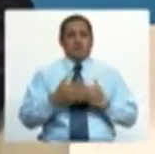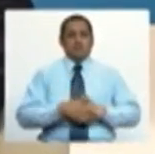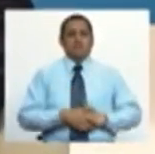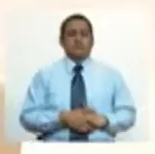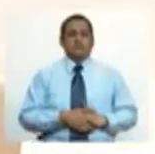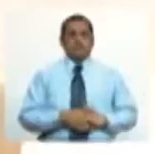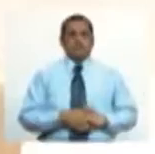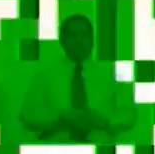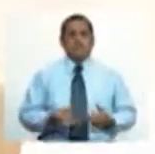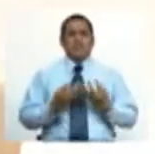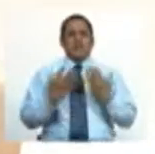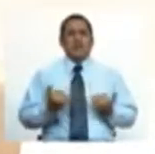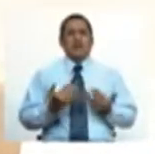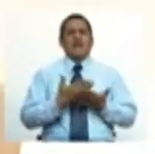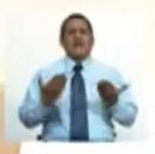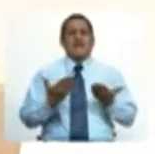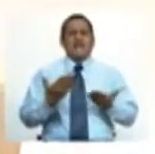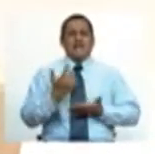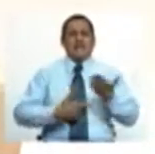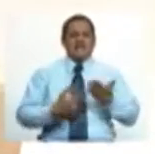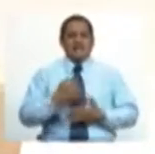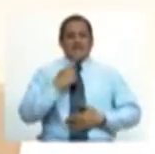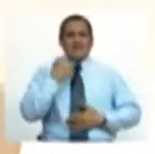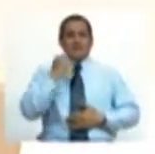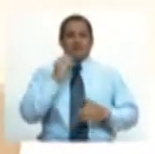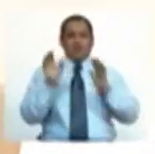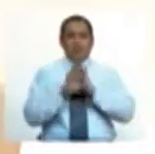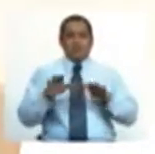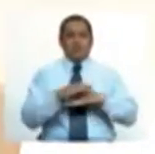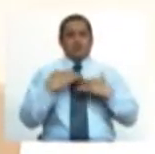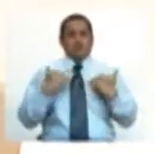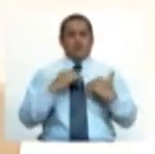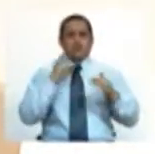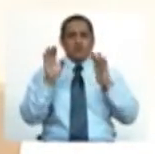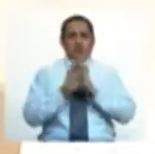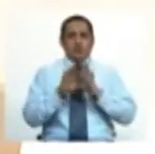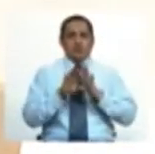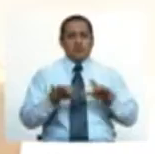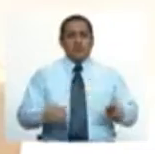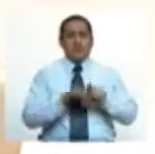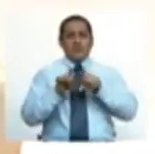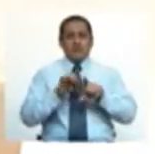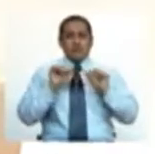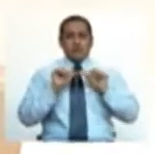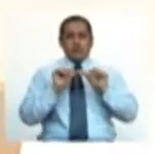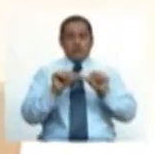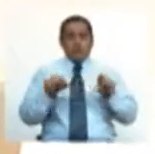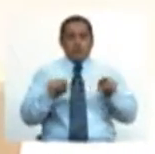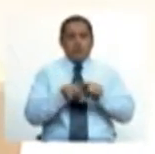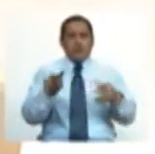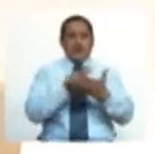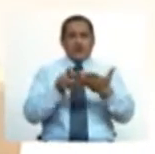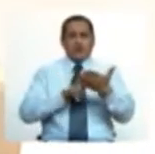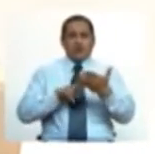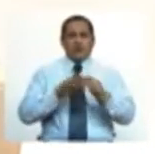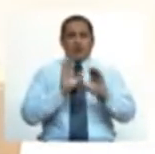penal. ¿Y qué derecho en realidad se habría afectado si es que se mantiene la